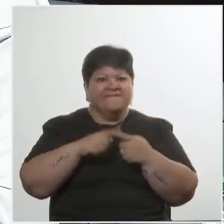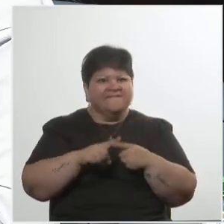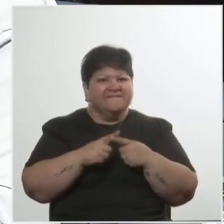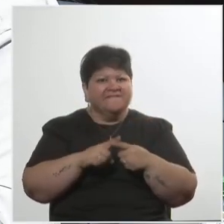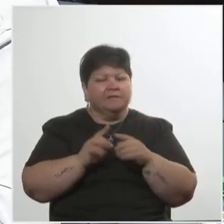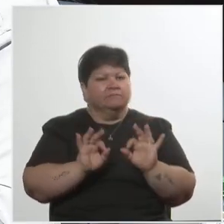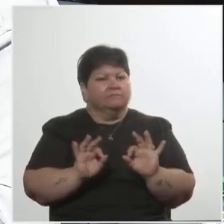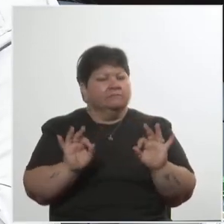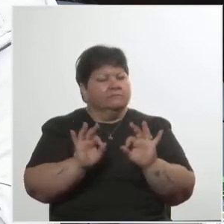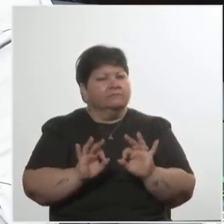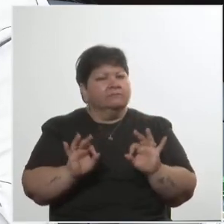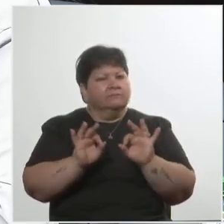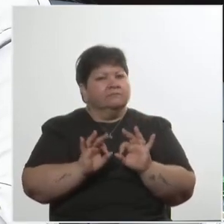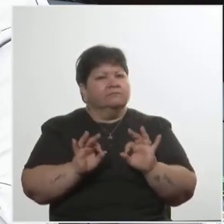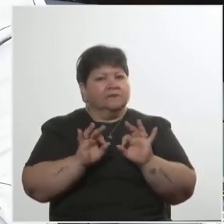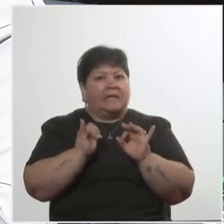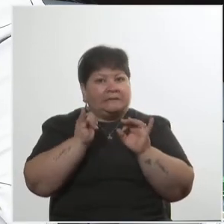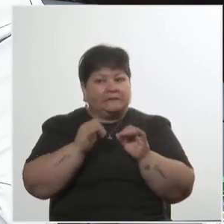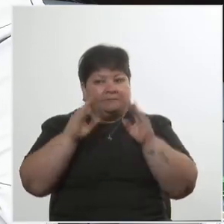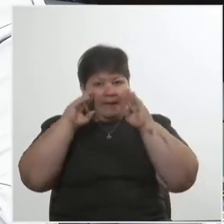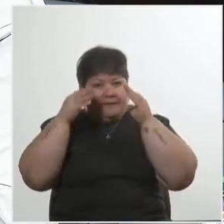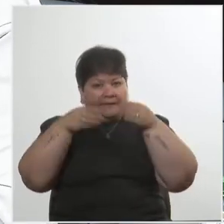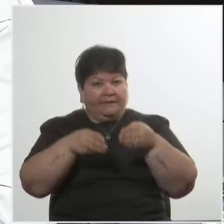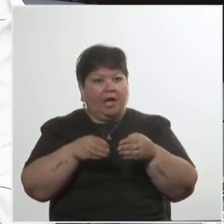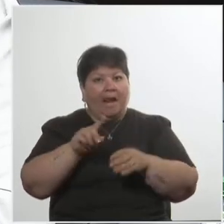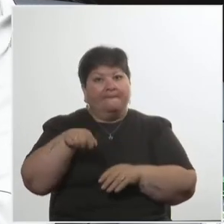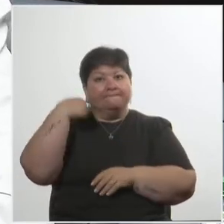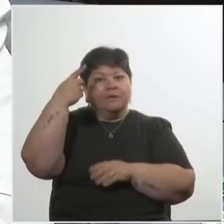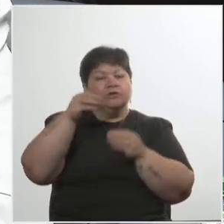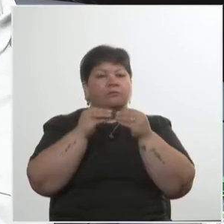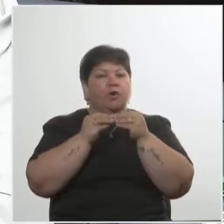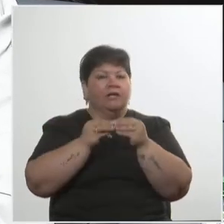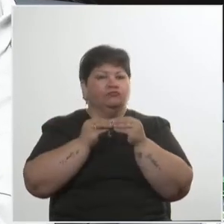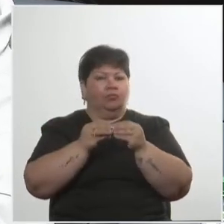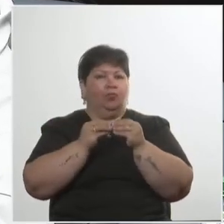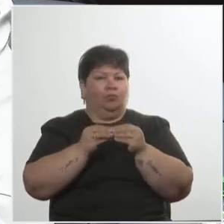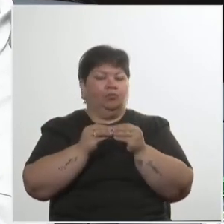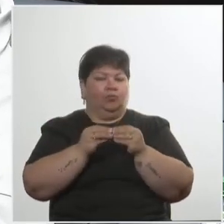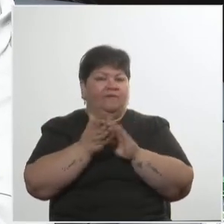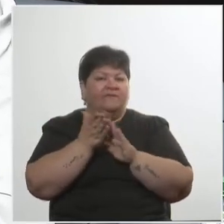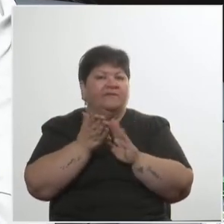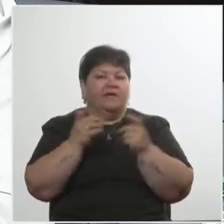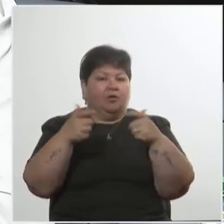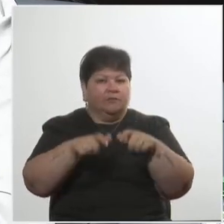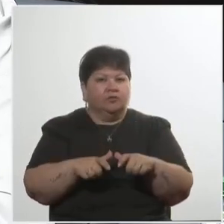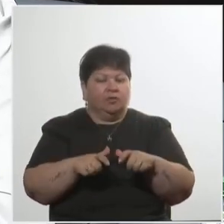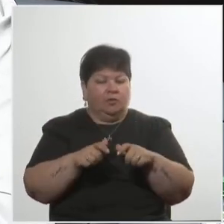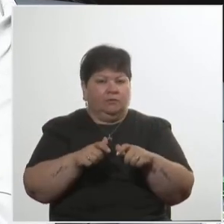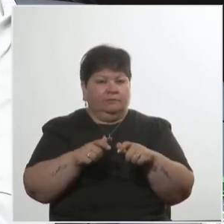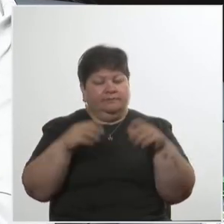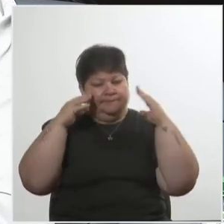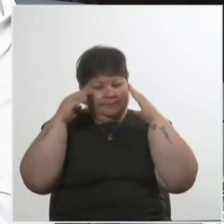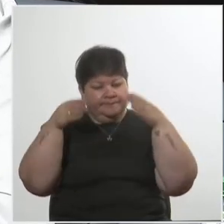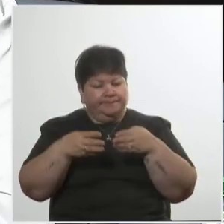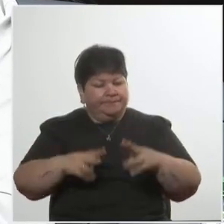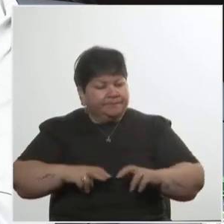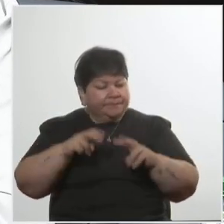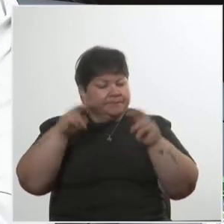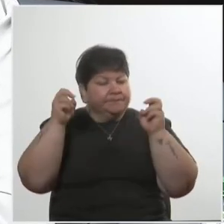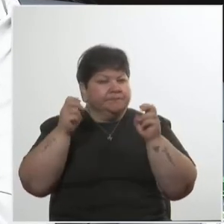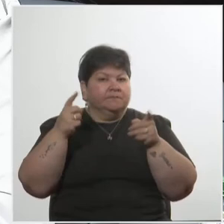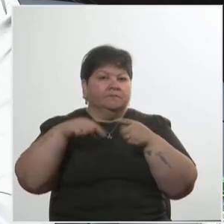sí estaba para ser tratado sería el próximo asunto que iba a ser tratado en la comisión pero